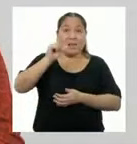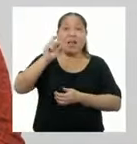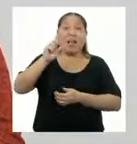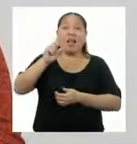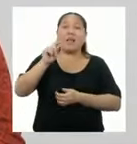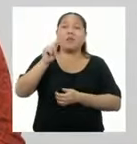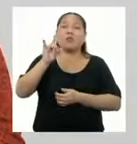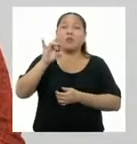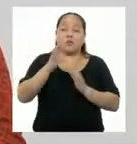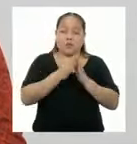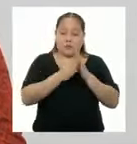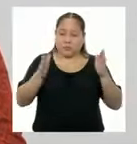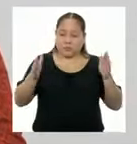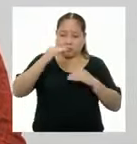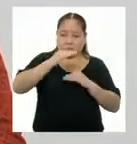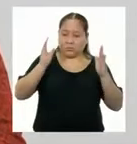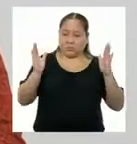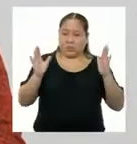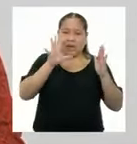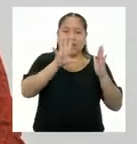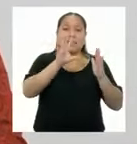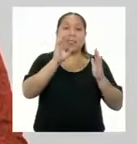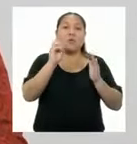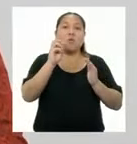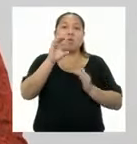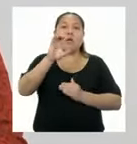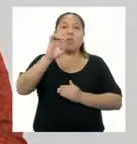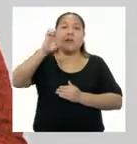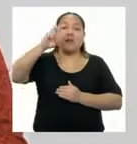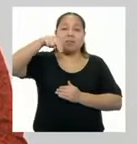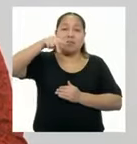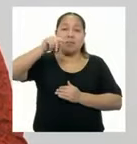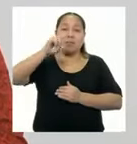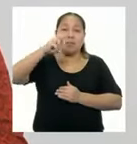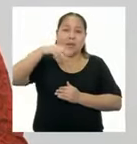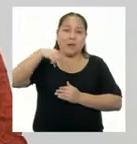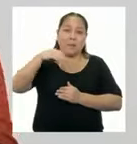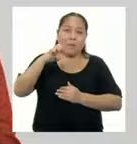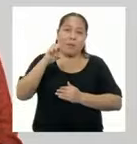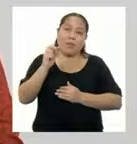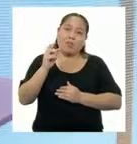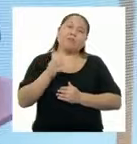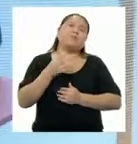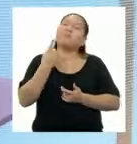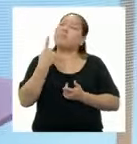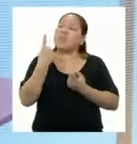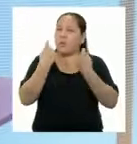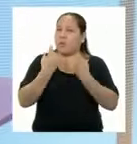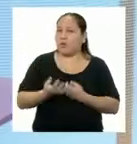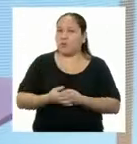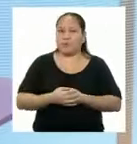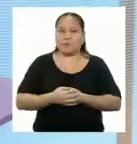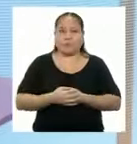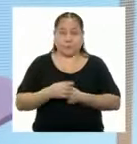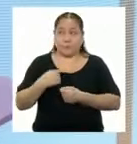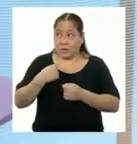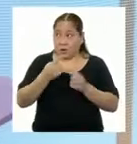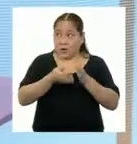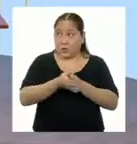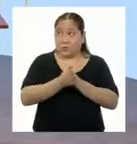una longitud de 50 centímetros. Entonces, ¿qué nos piden calcular? Lo que nos